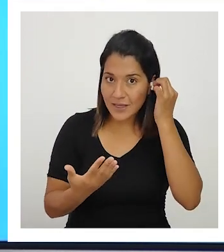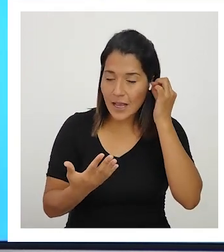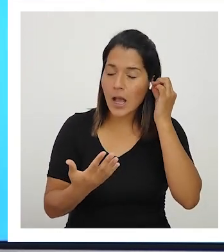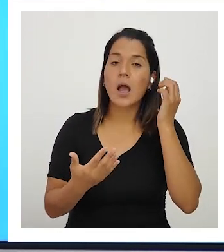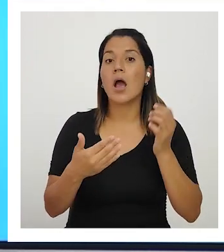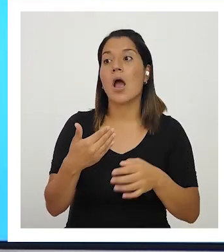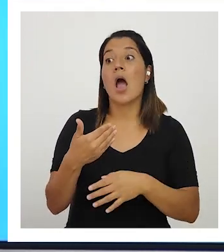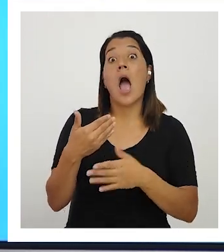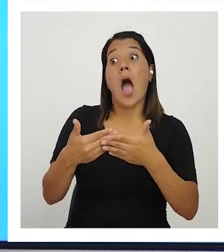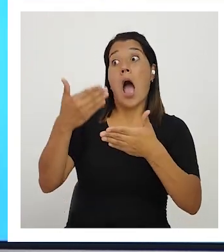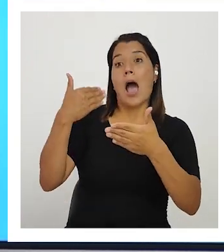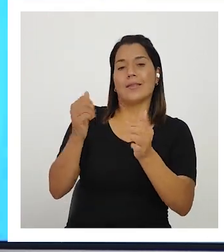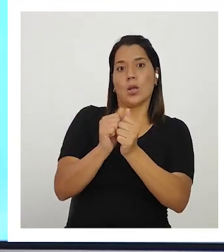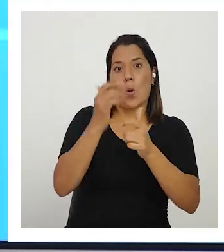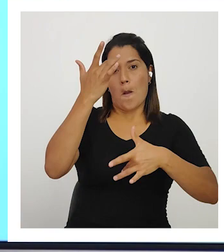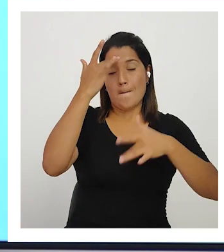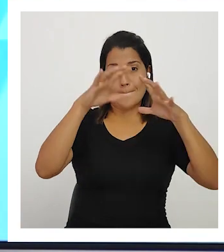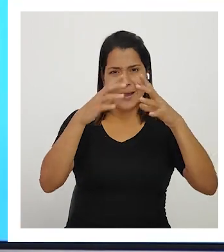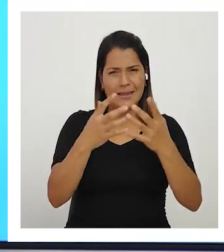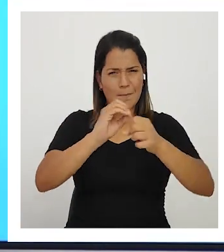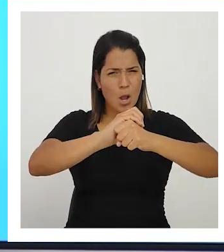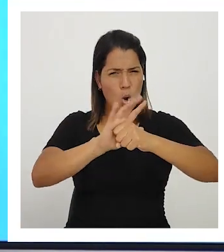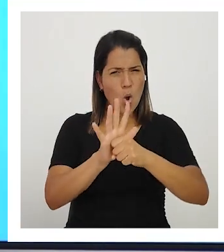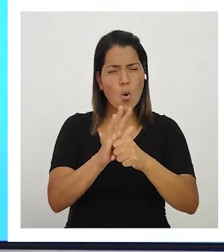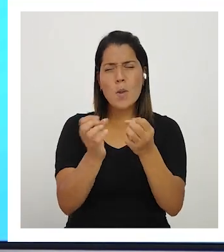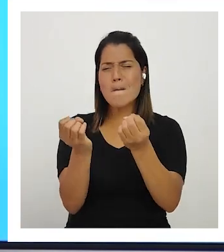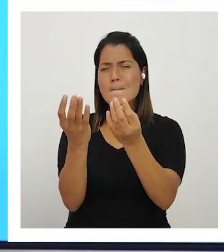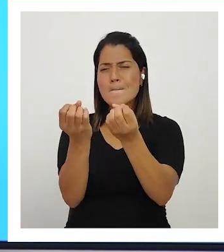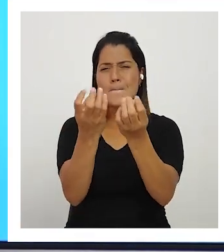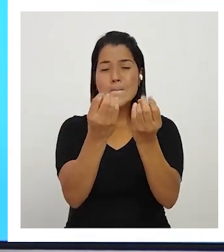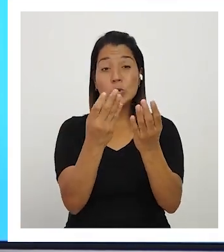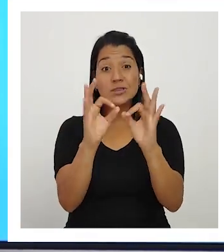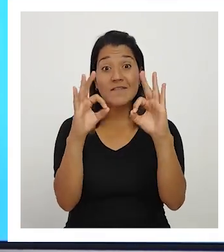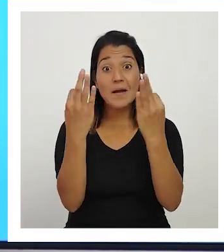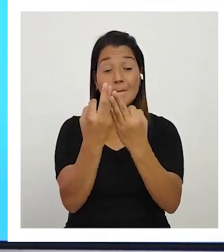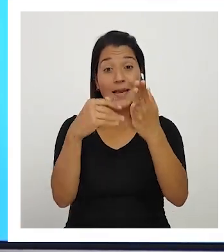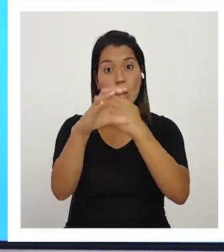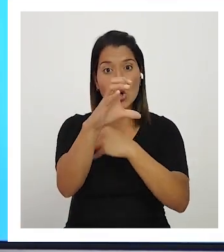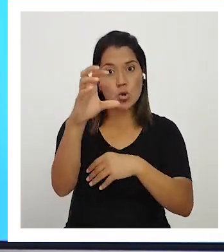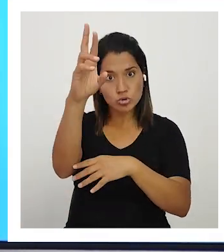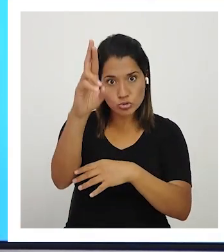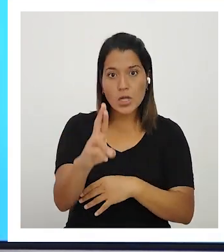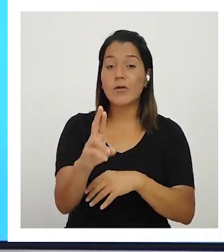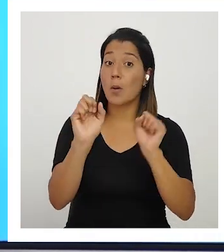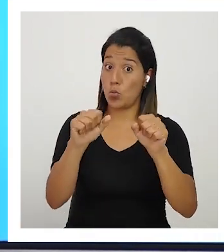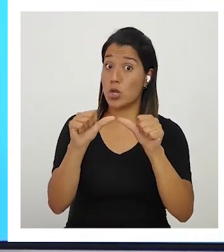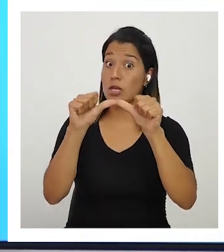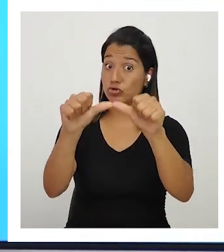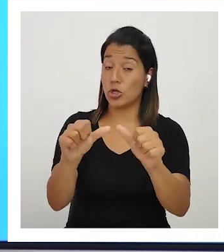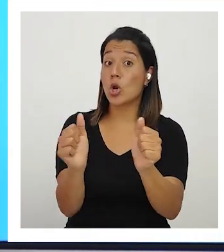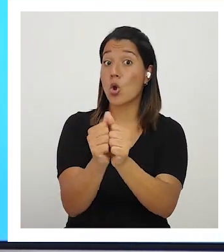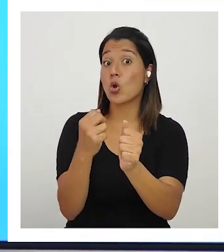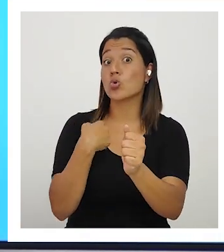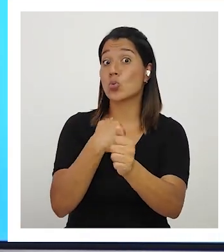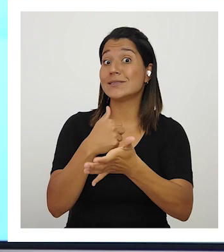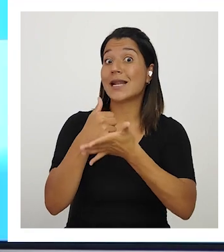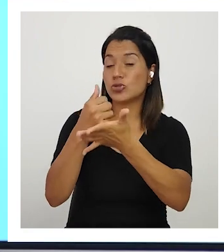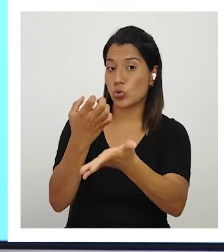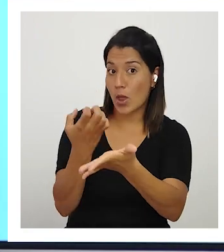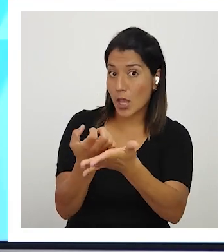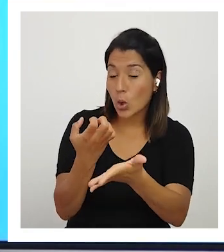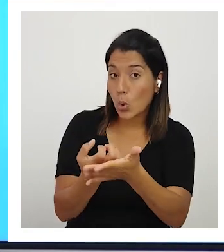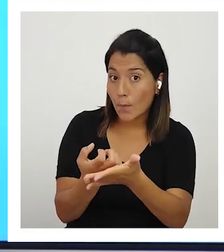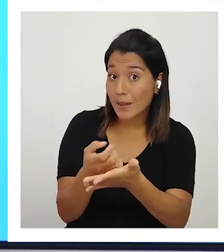la pandemia del COVID, muchísimas familias costarricenses se sostuvieron con la beca que le daban las universidades a